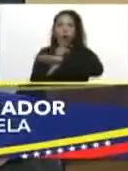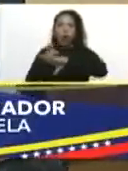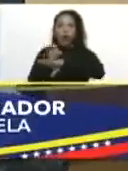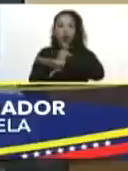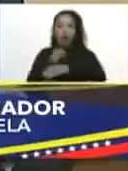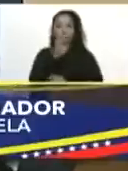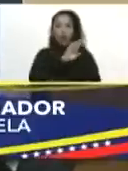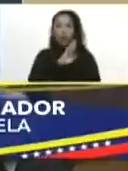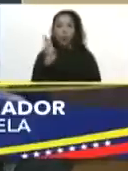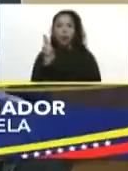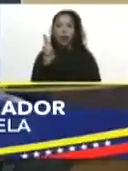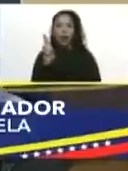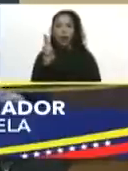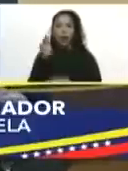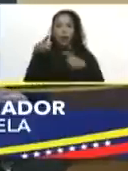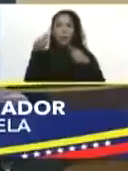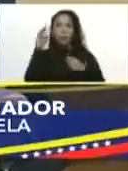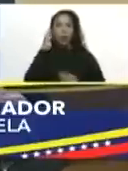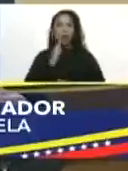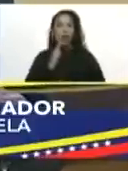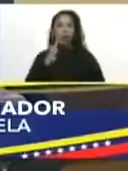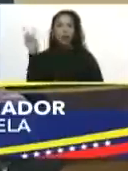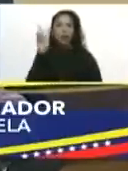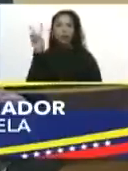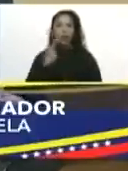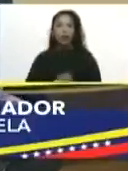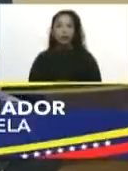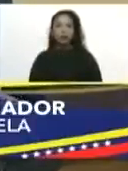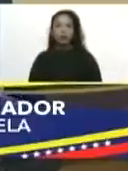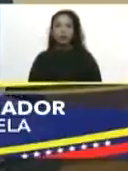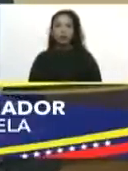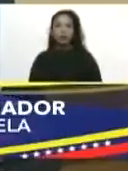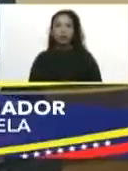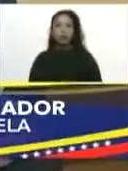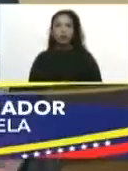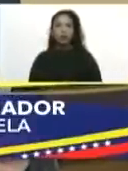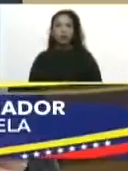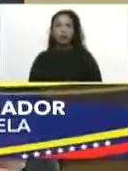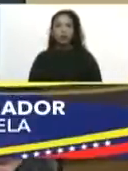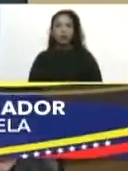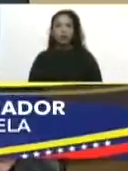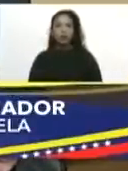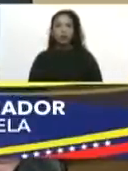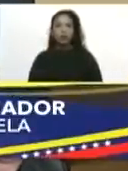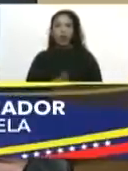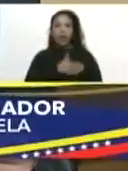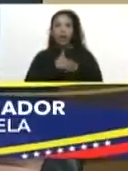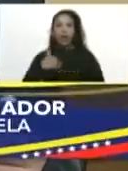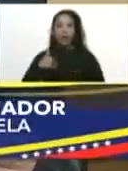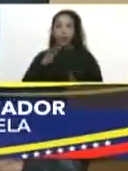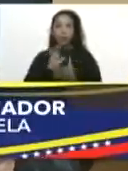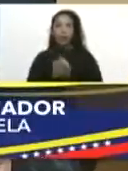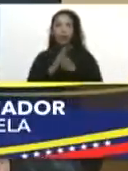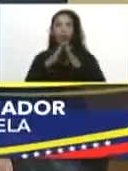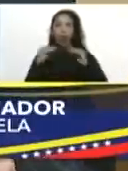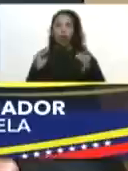la República Bolivariana de Venezuela. Estimados amigos todos,